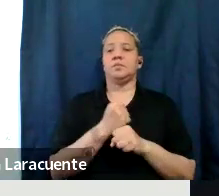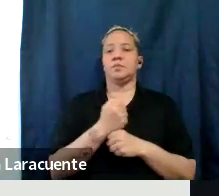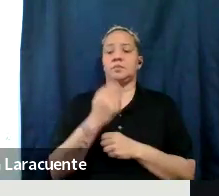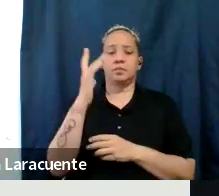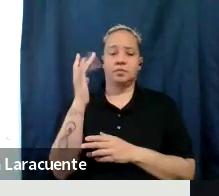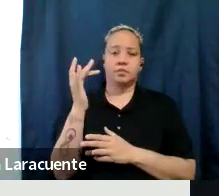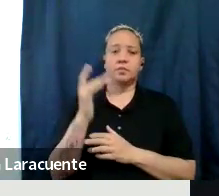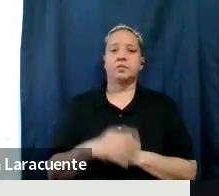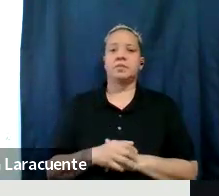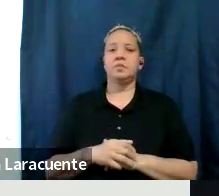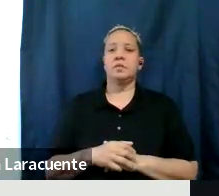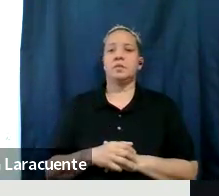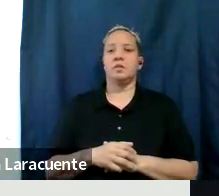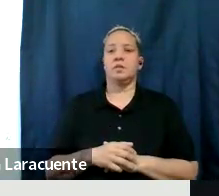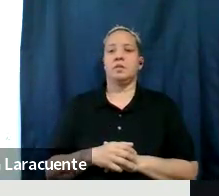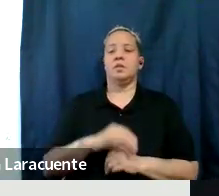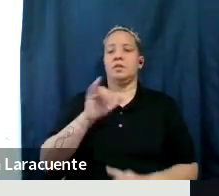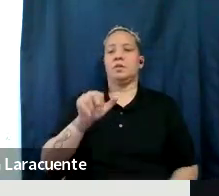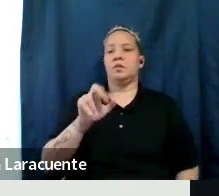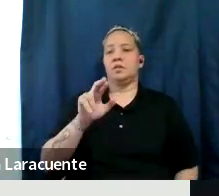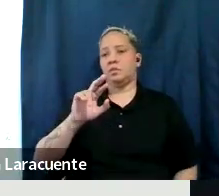porque el legado de Juan Ramón Jiménez